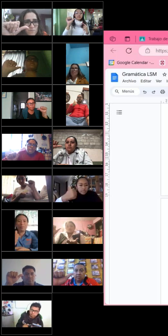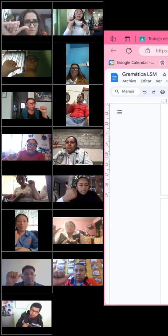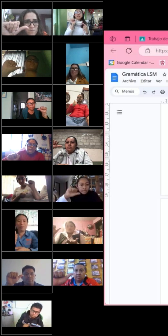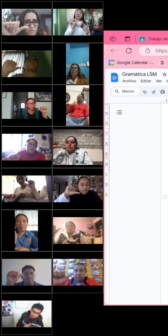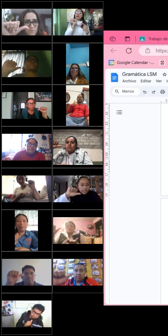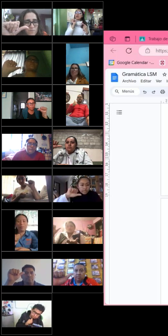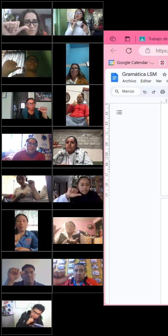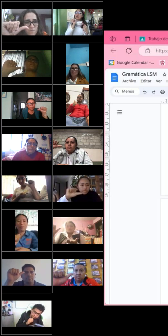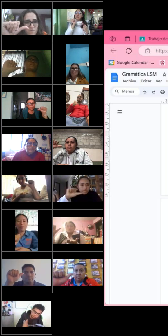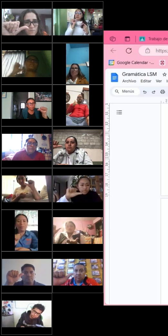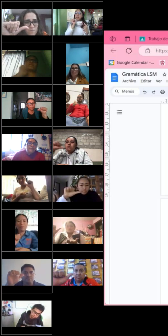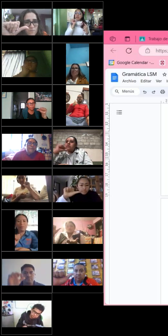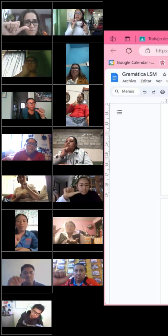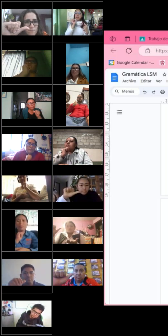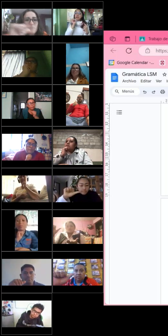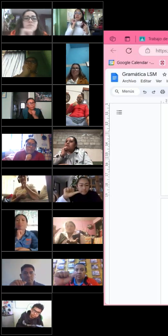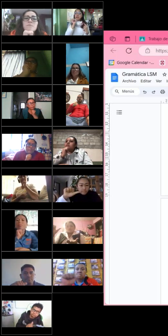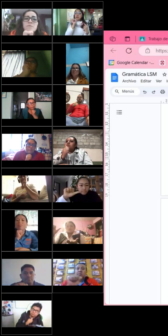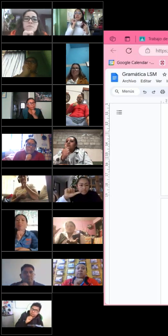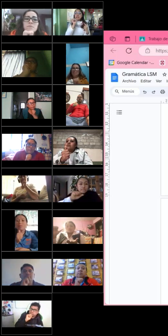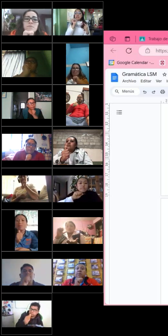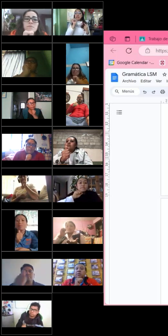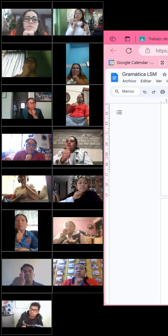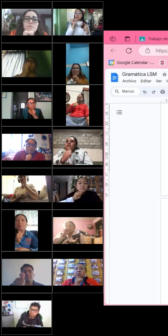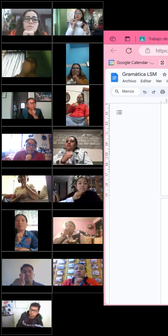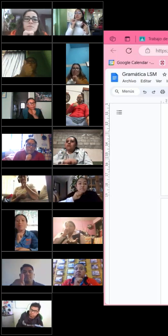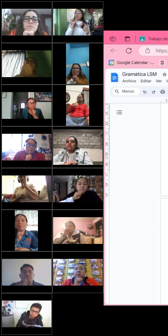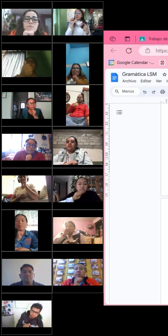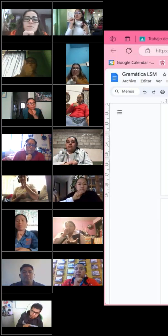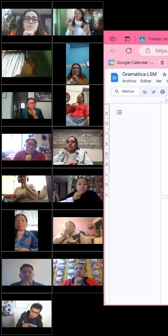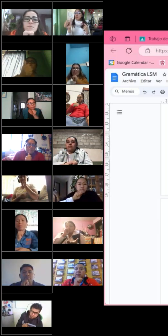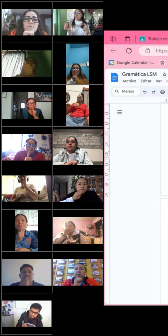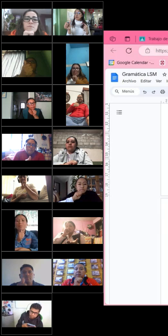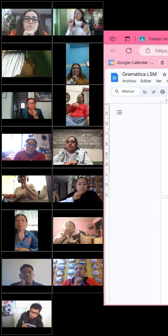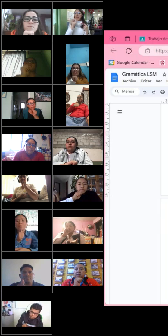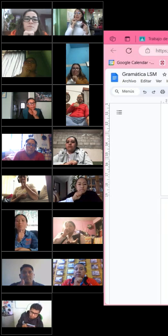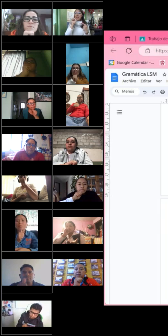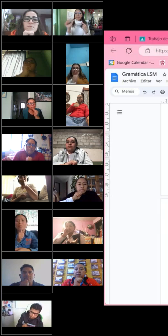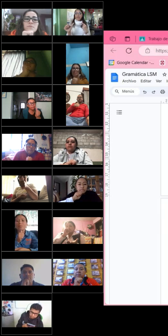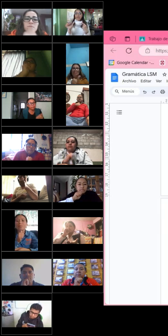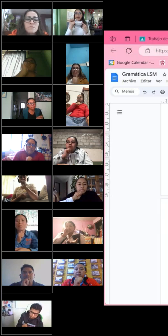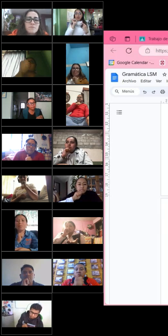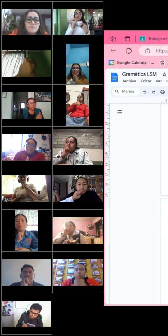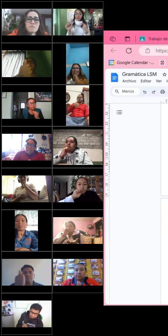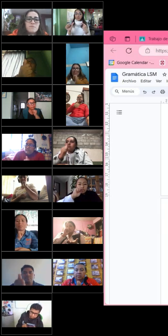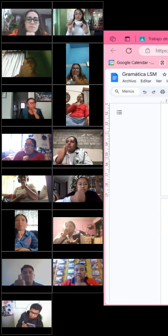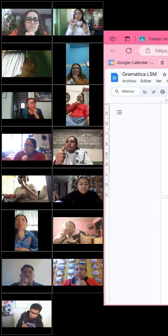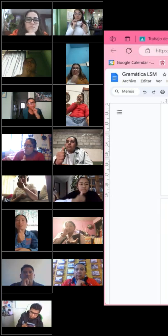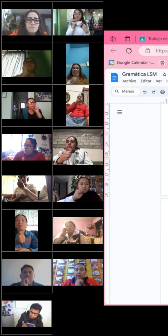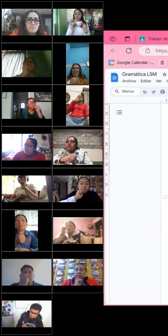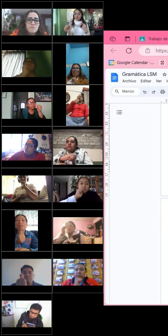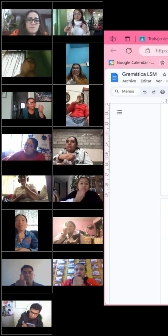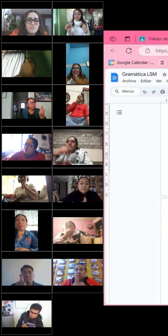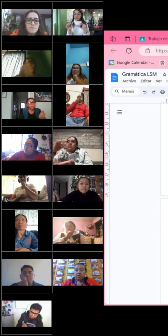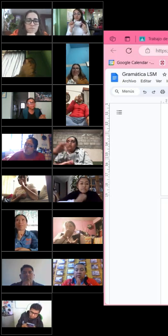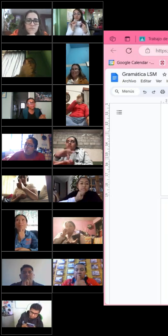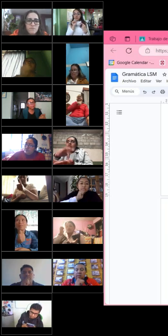A. Debajo de la barbilla y sale con un medio círculo hacia afuera. De nada.